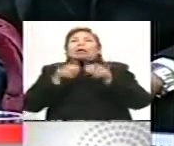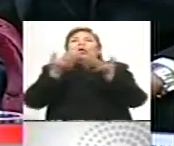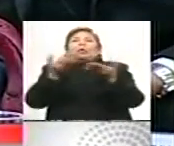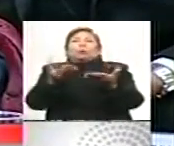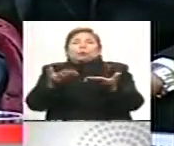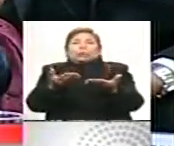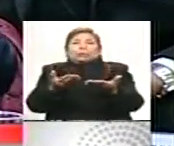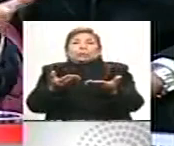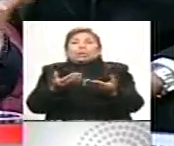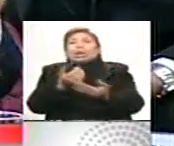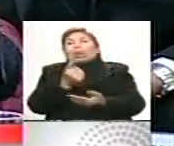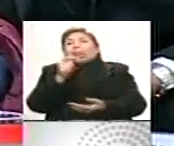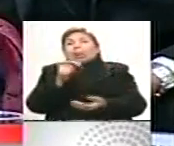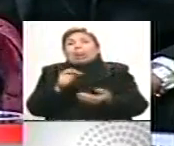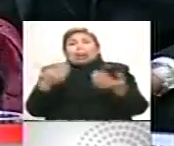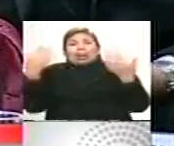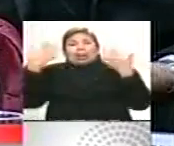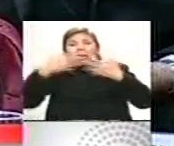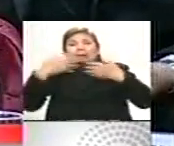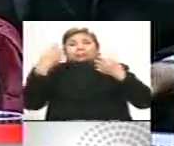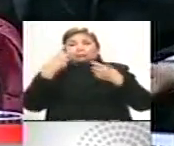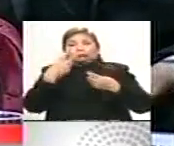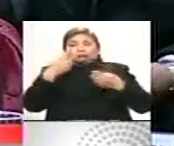contribuye a la relación entre ambos poderes,